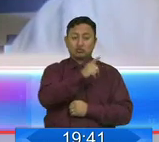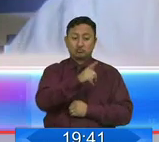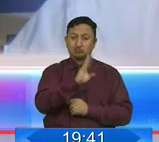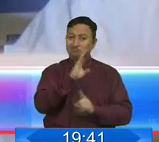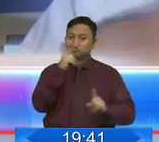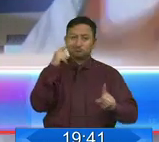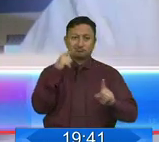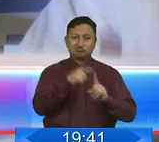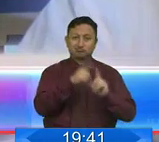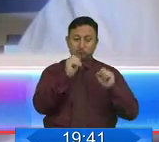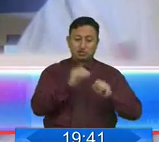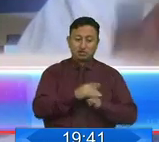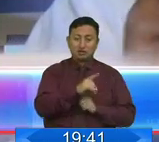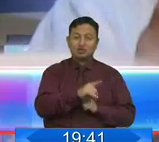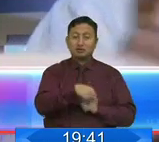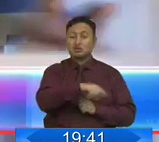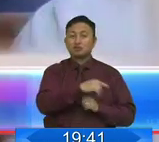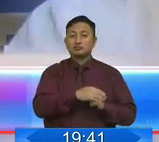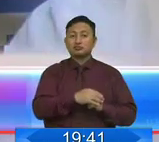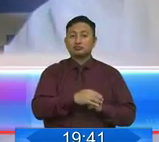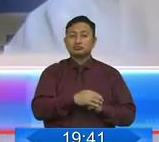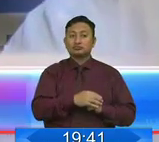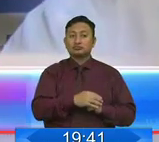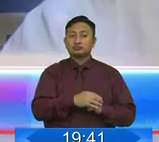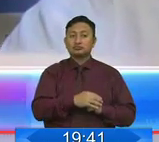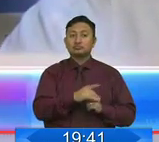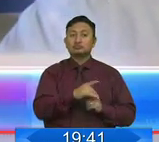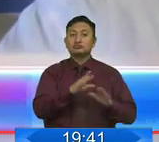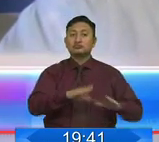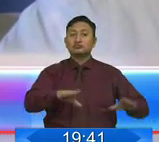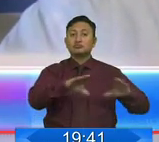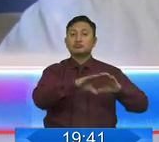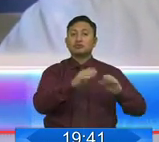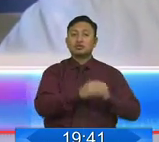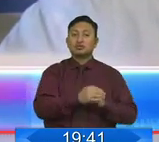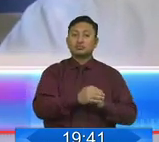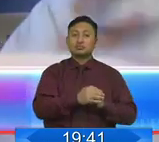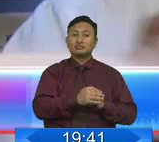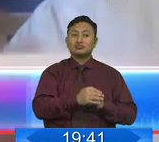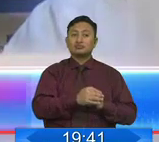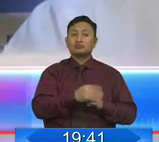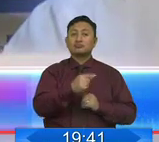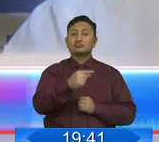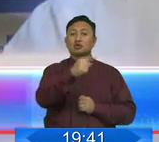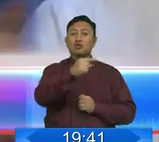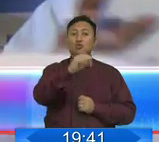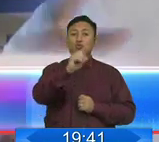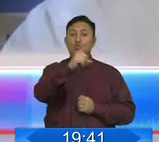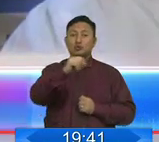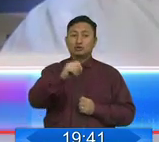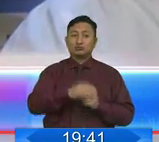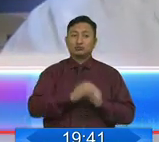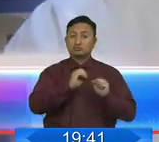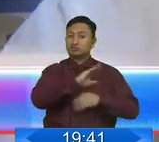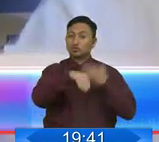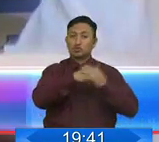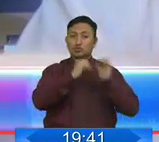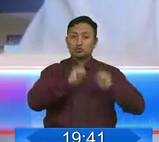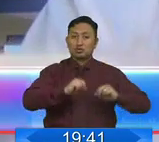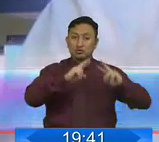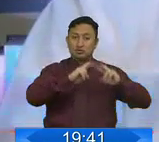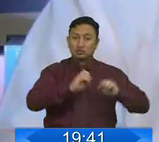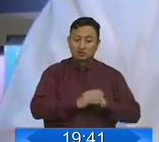para influenciar solamente un espacio, un sector que es el Google Académico, para que todos estudien y para que todos investiguen. Si